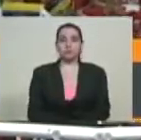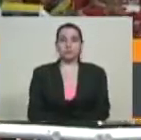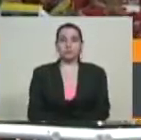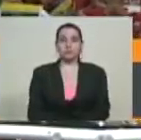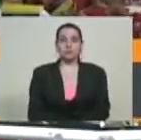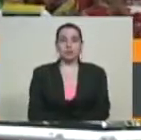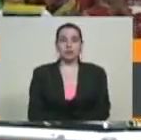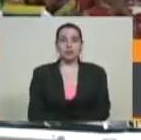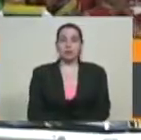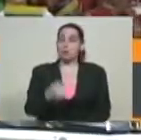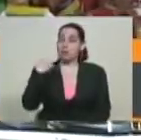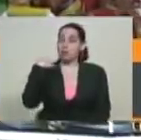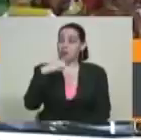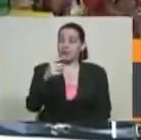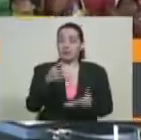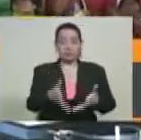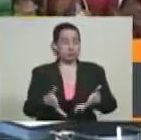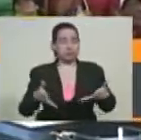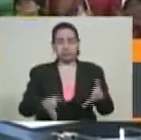vamos a tener una gran victoria.